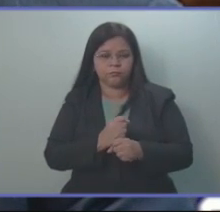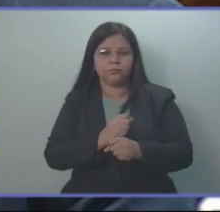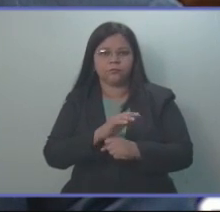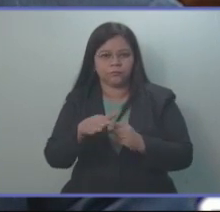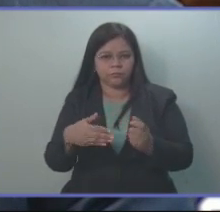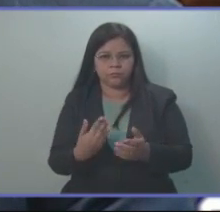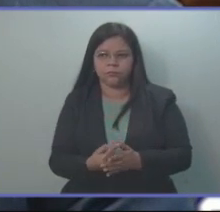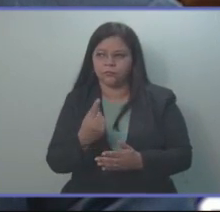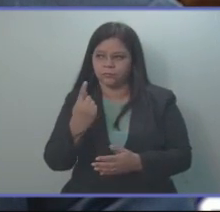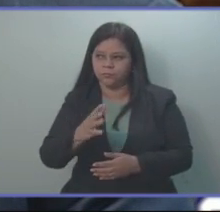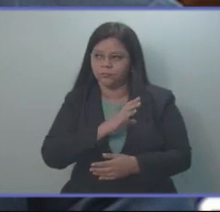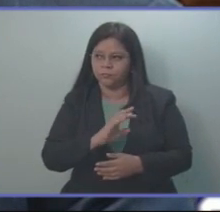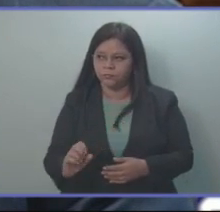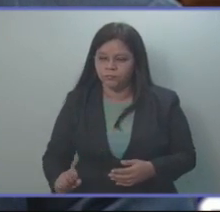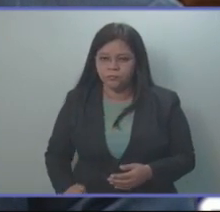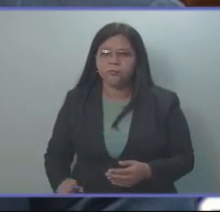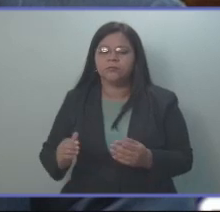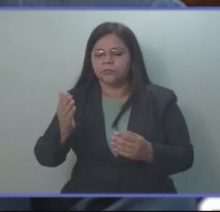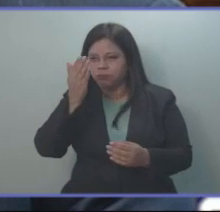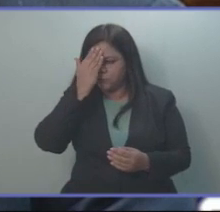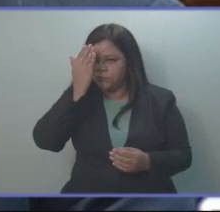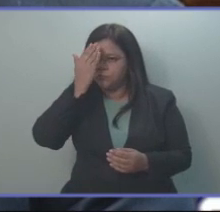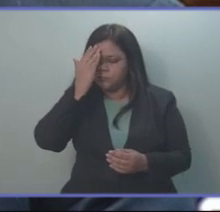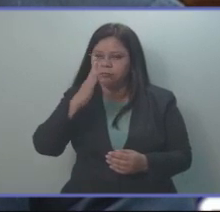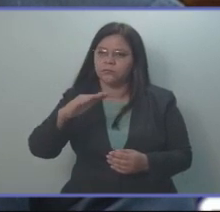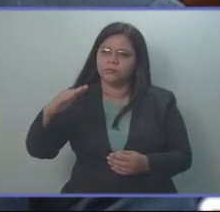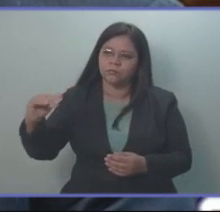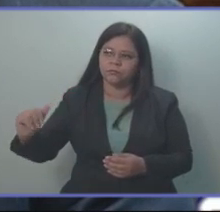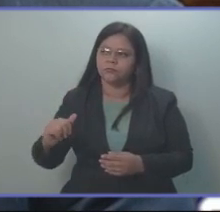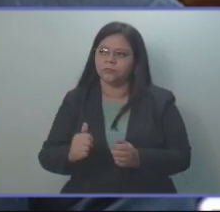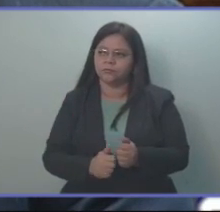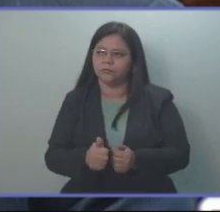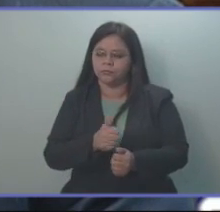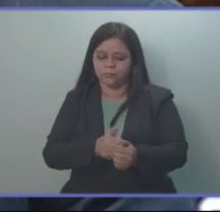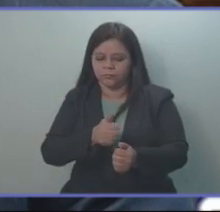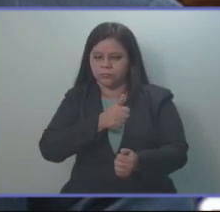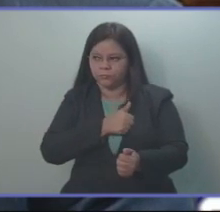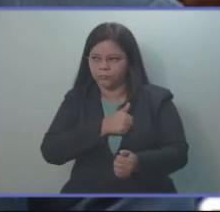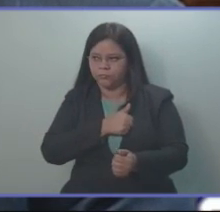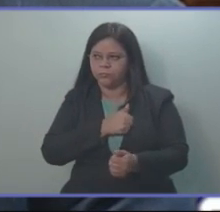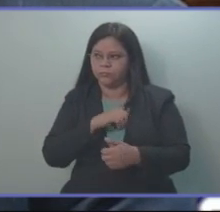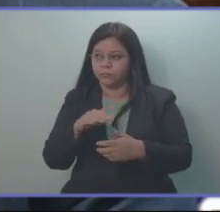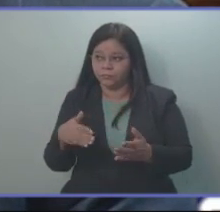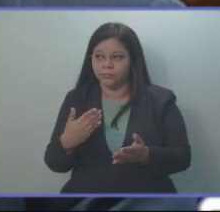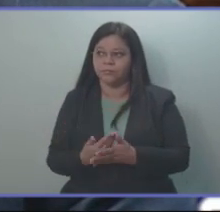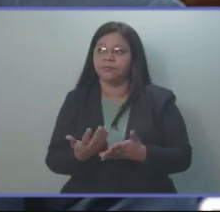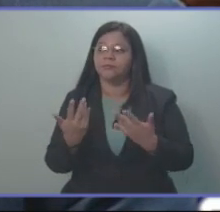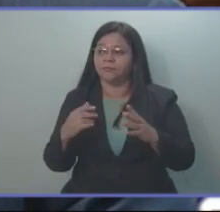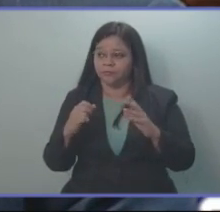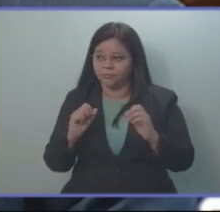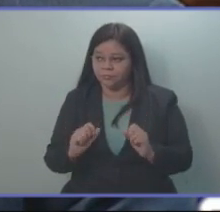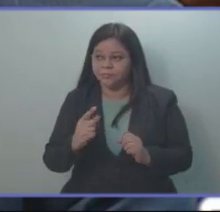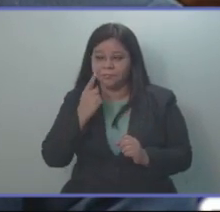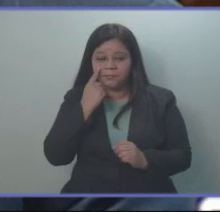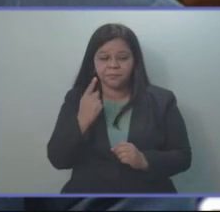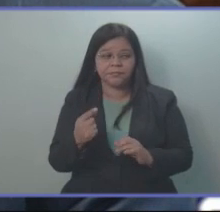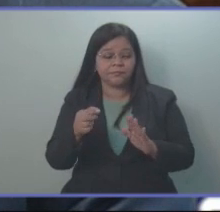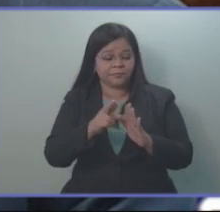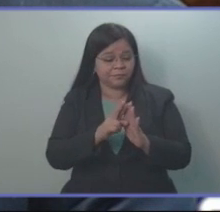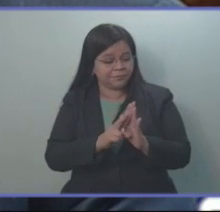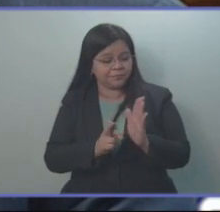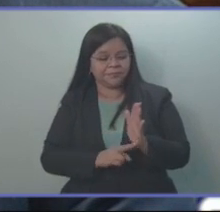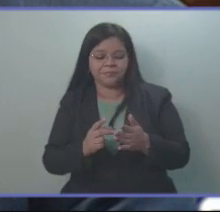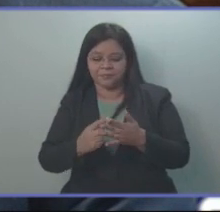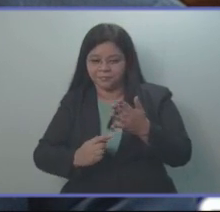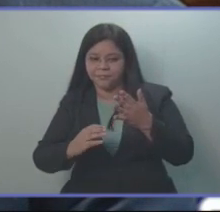de los salvadoreños al colocarse el país en situación de desventaja para que ésta pueda ejecutar la norma constitucional